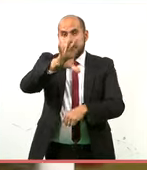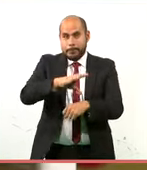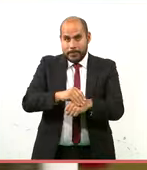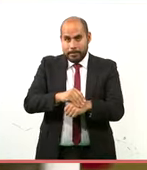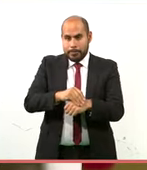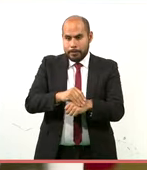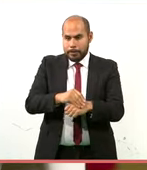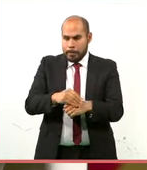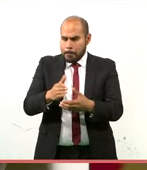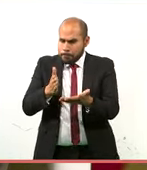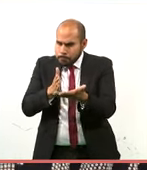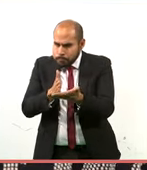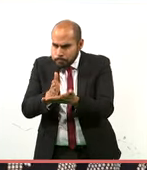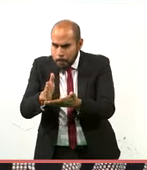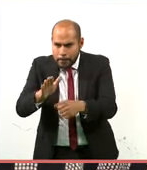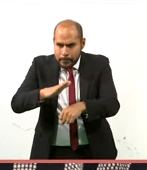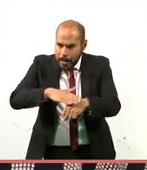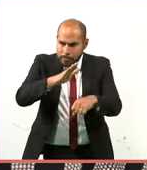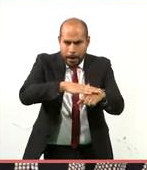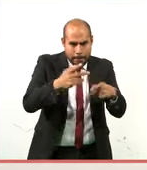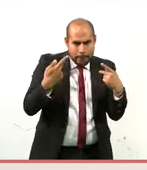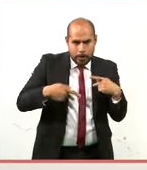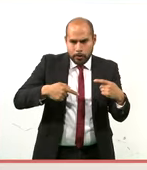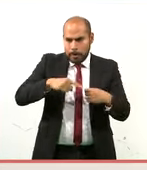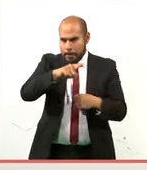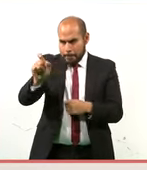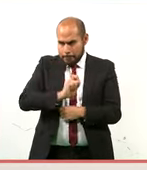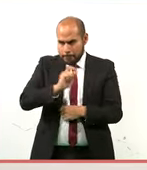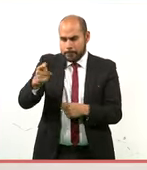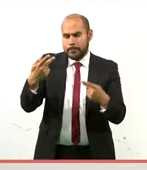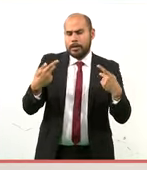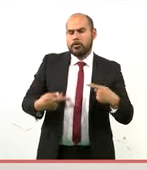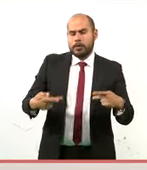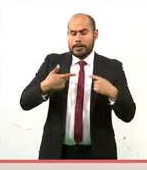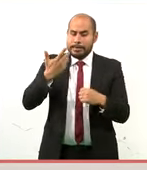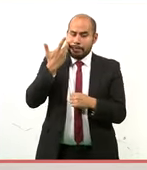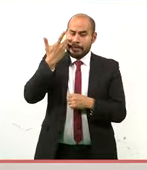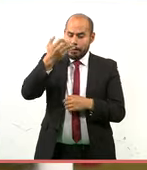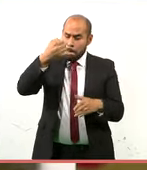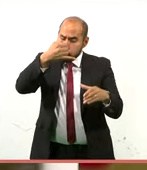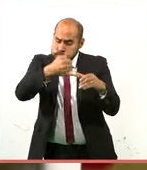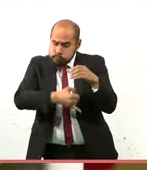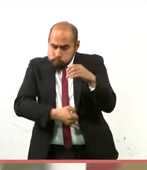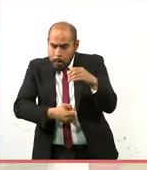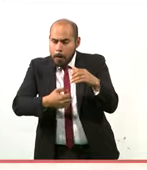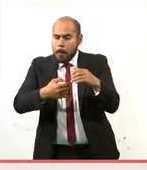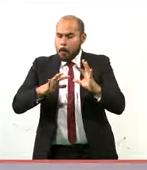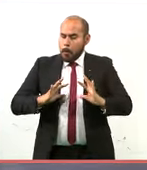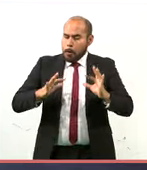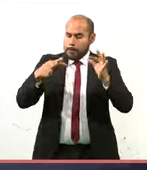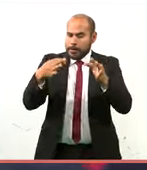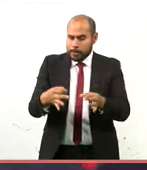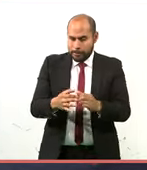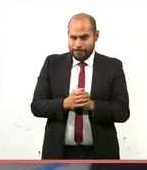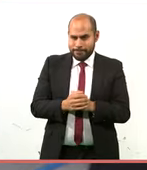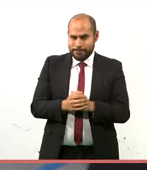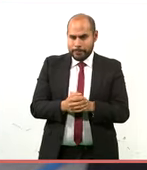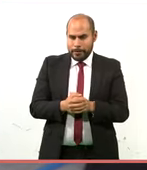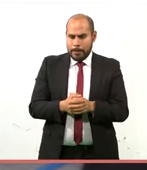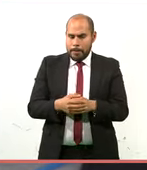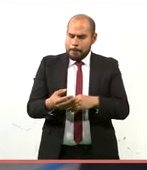llegar a un público mayor de profesionistas y personas que buscan profundizar en su formación. Incrementamos